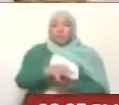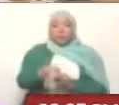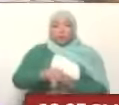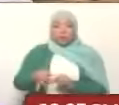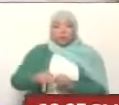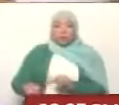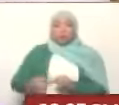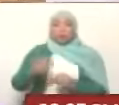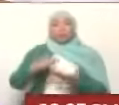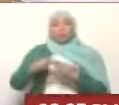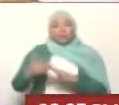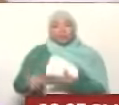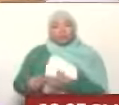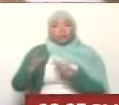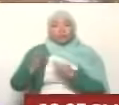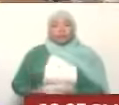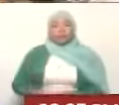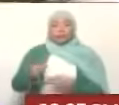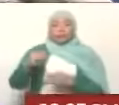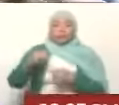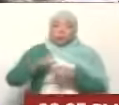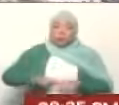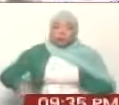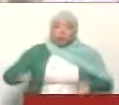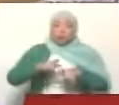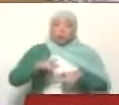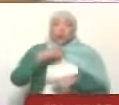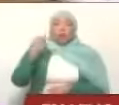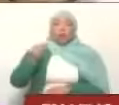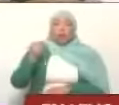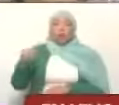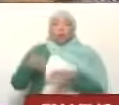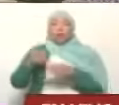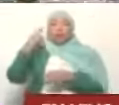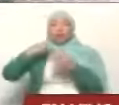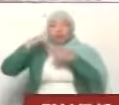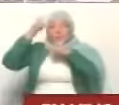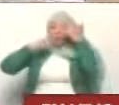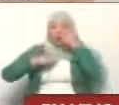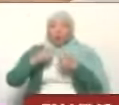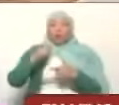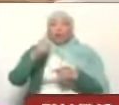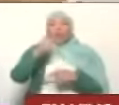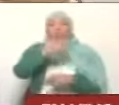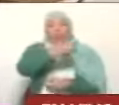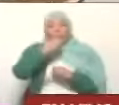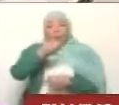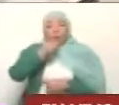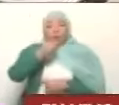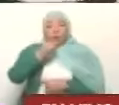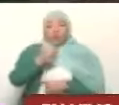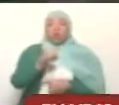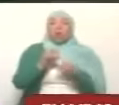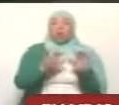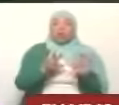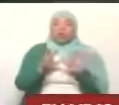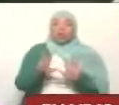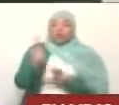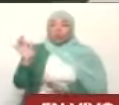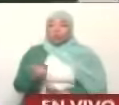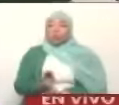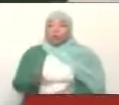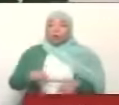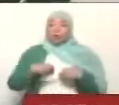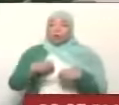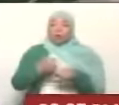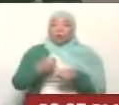los comités sectoriales y territoriales, de las UVC, de los consejos comunales, del CLAS, que somos un 88% que asume